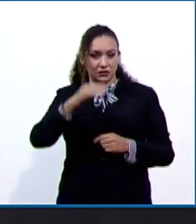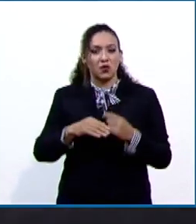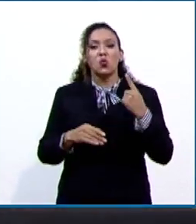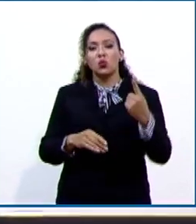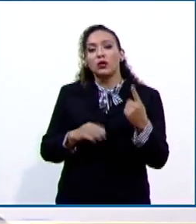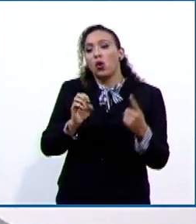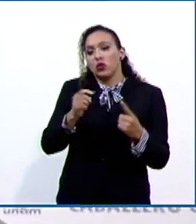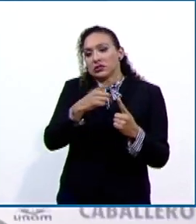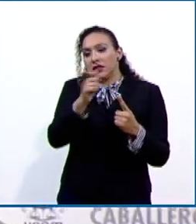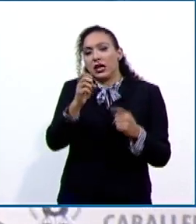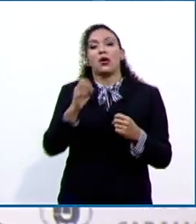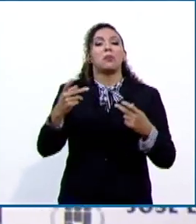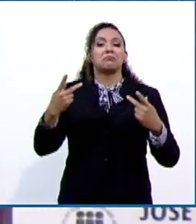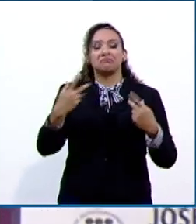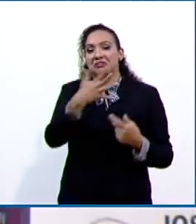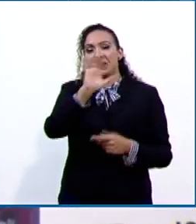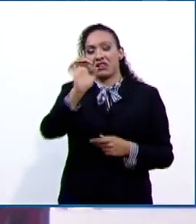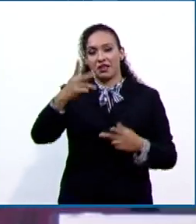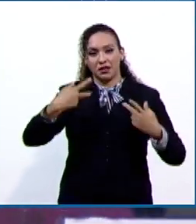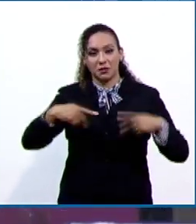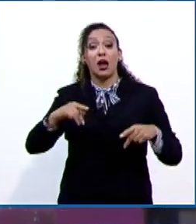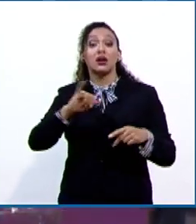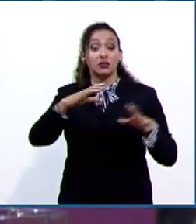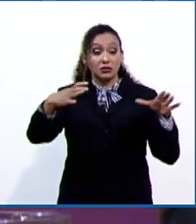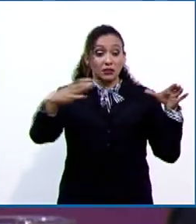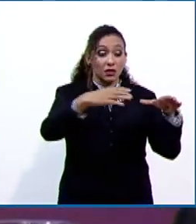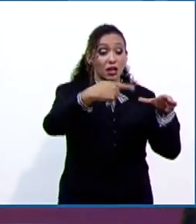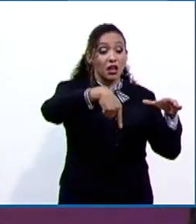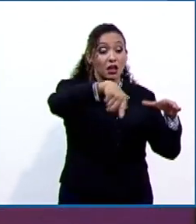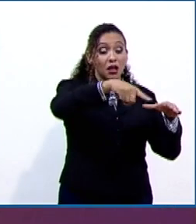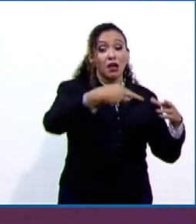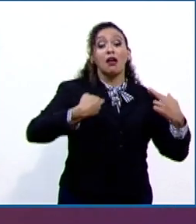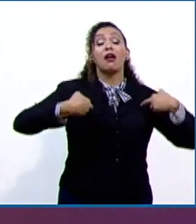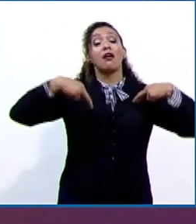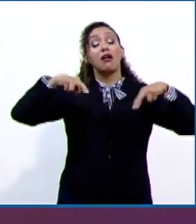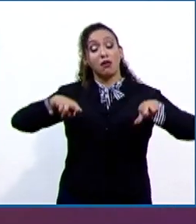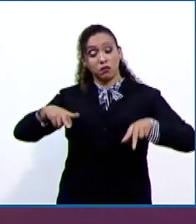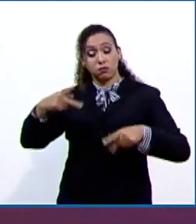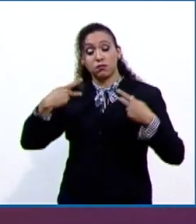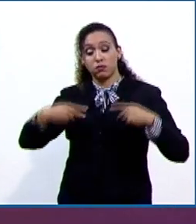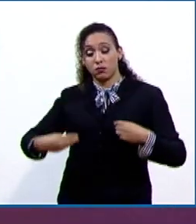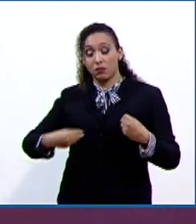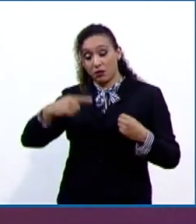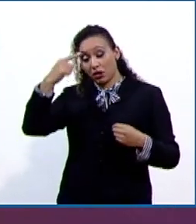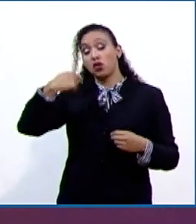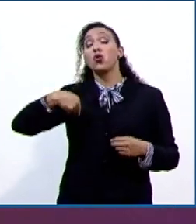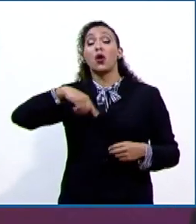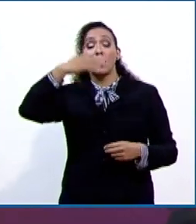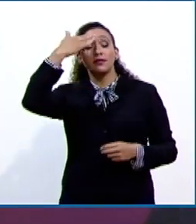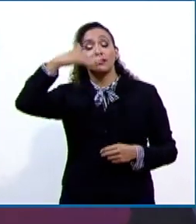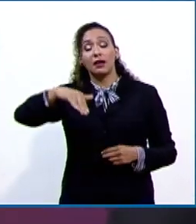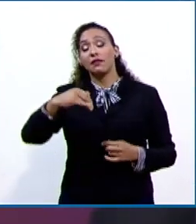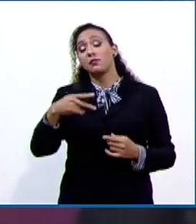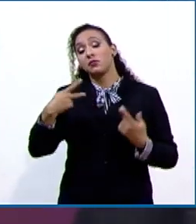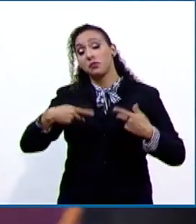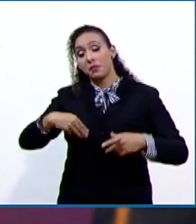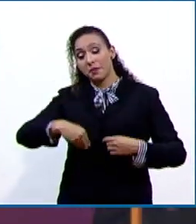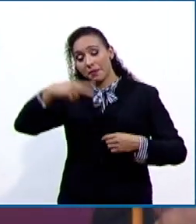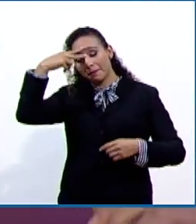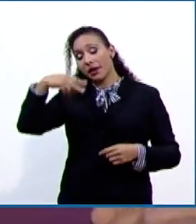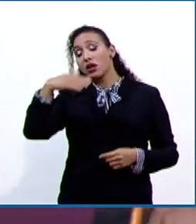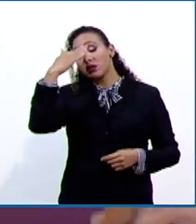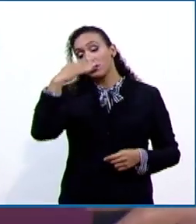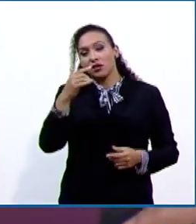o hasta 500, representan al pueblo y son capaces de encarnar su voluntad y ofrecer soluciones como si fueran las